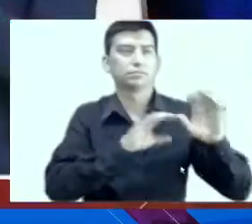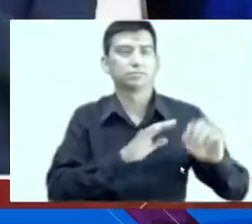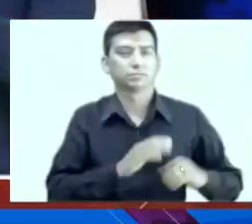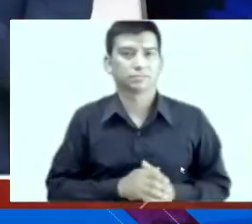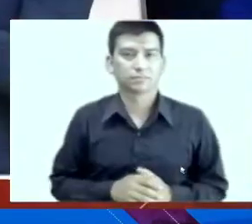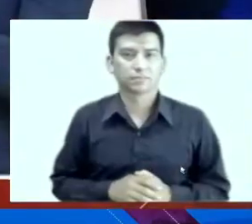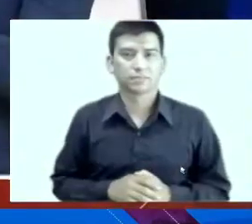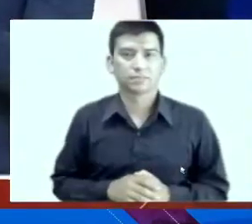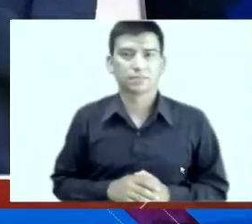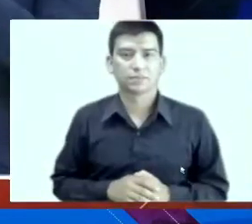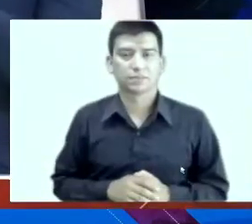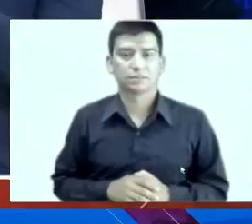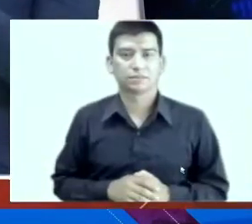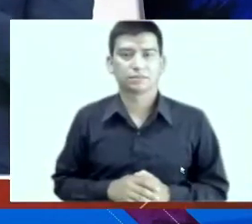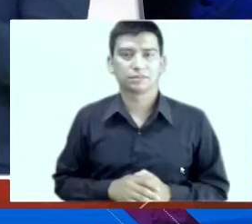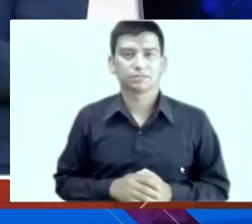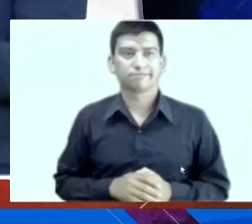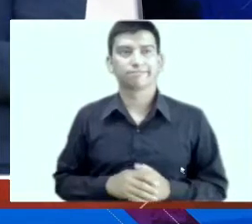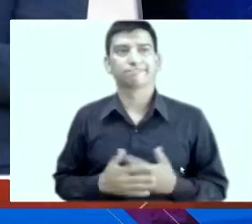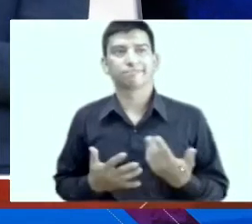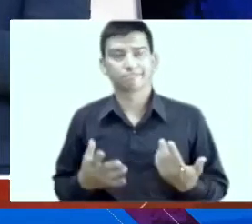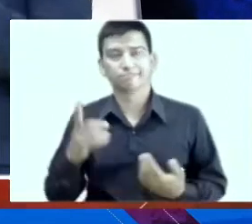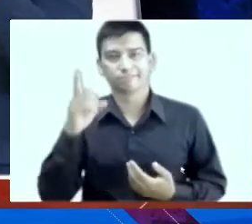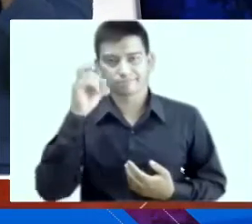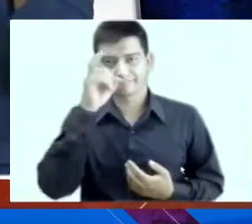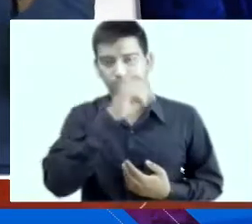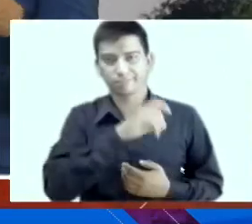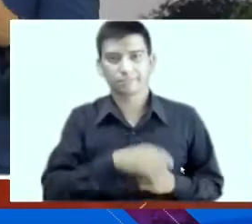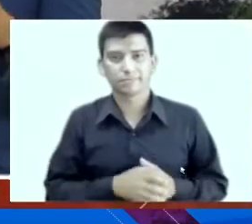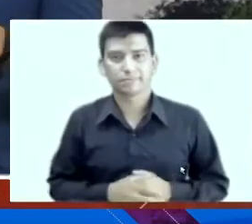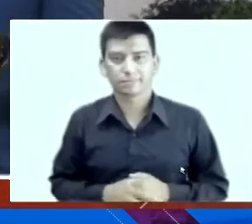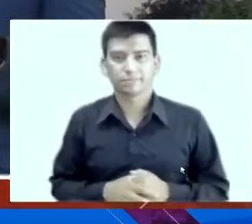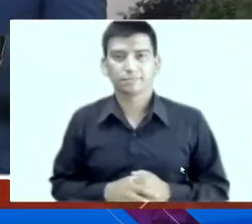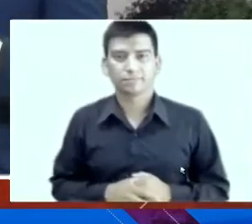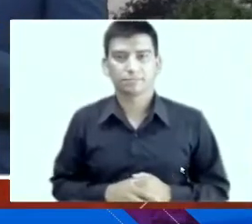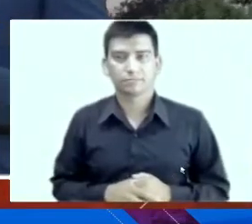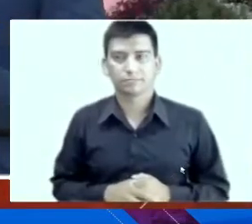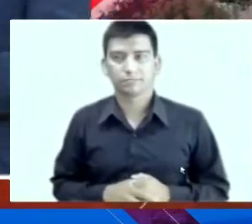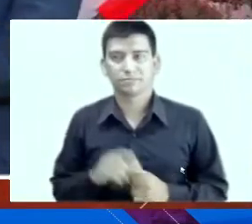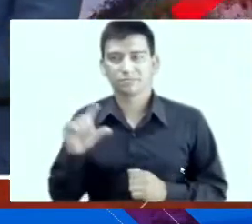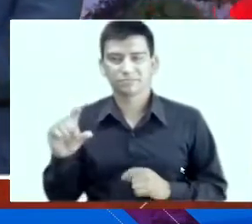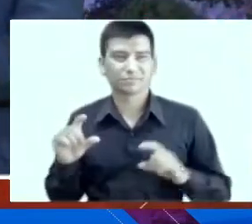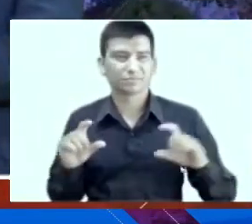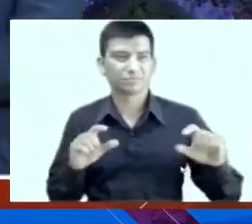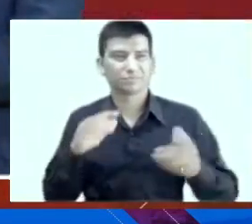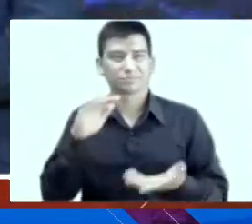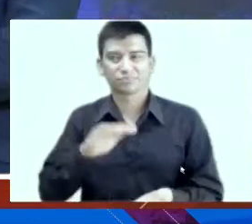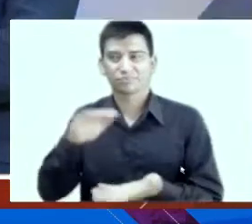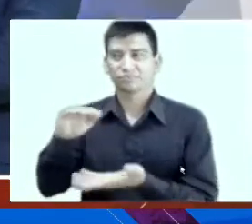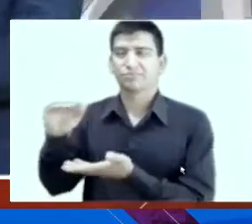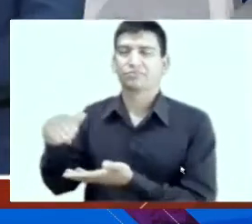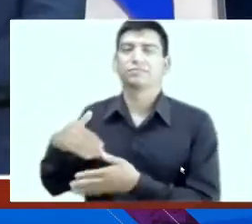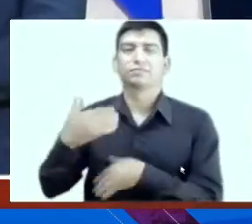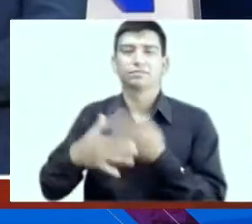los productos no van a estar disponibles para los mercados. Eso genera escasez y, por supuesto, encarecimiento del